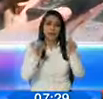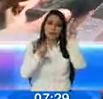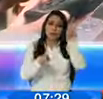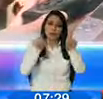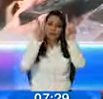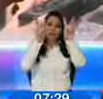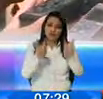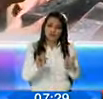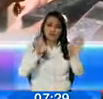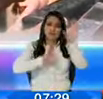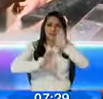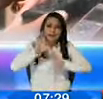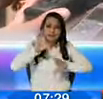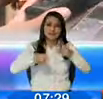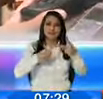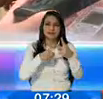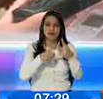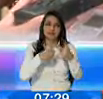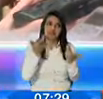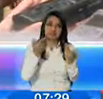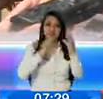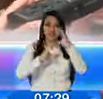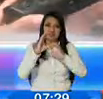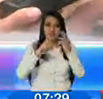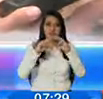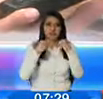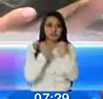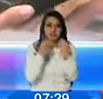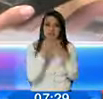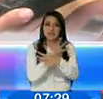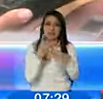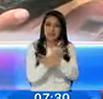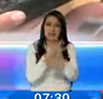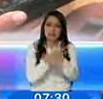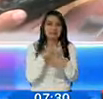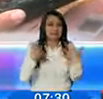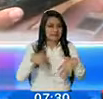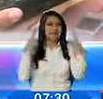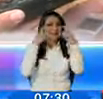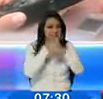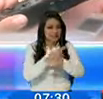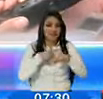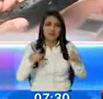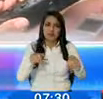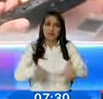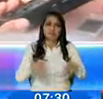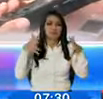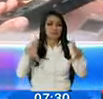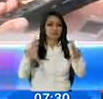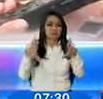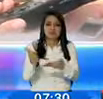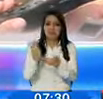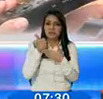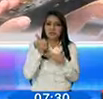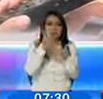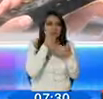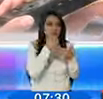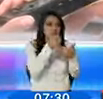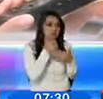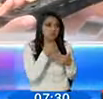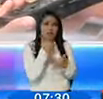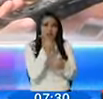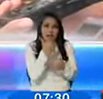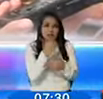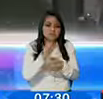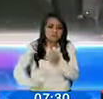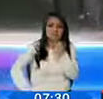tomaron, ciencias, dominio científico, dominio social, mate, todo eso estaba muy complicado. Por aquí igual los profesores nos ayudaron,